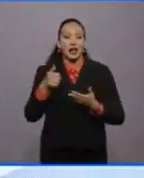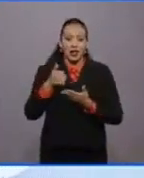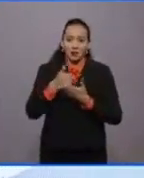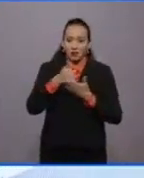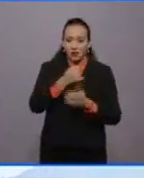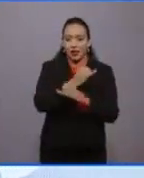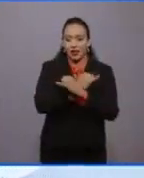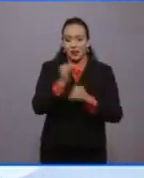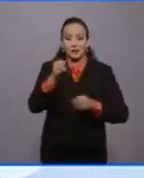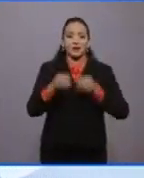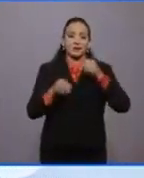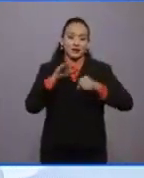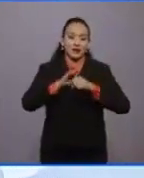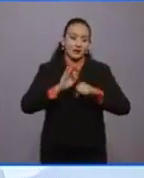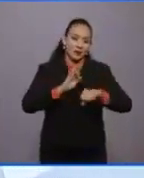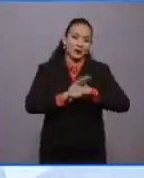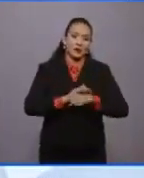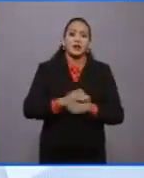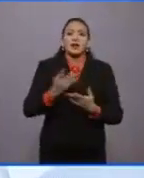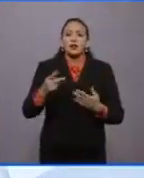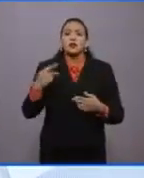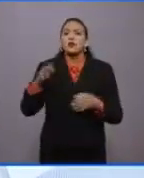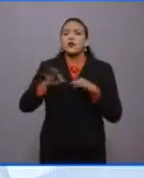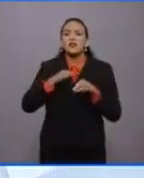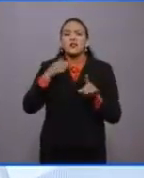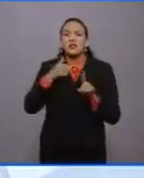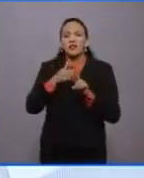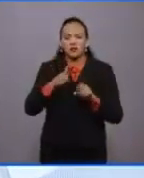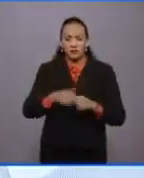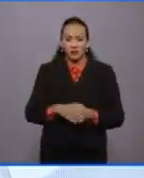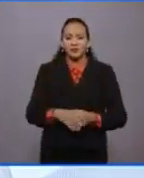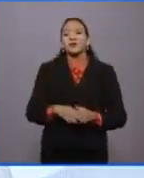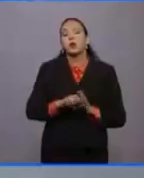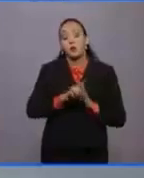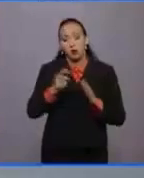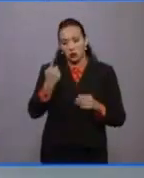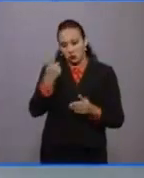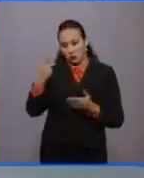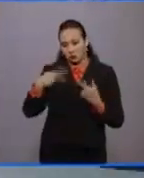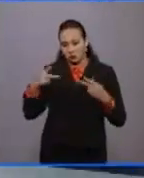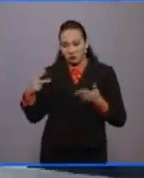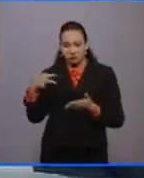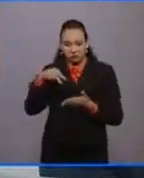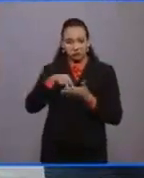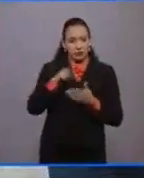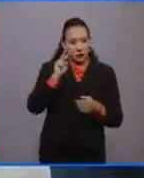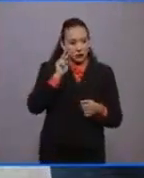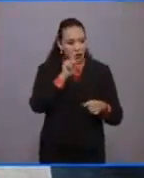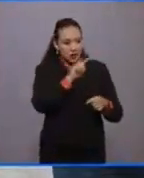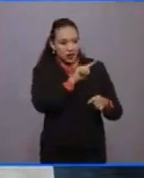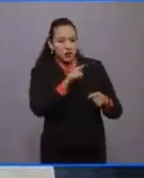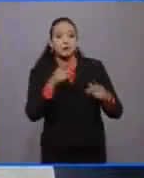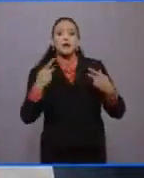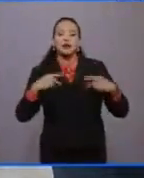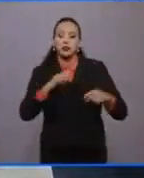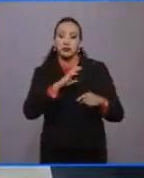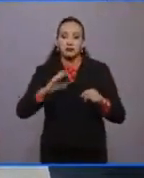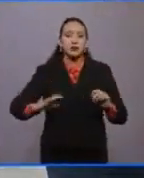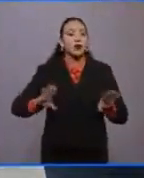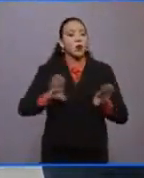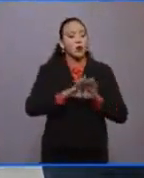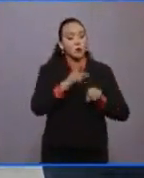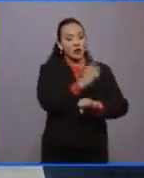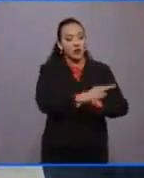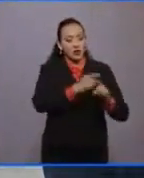Poder Judicial. La labor consistirá en vigilar aspectos clave como la trayectoria de las y los aspirantes, la imparcialidad del